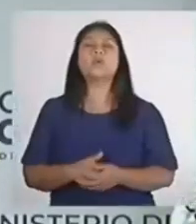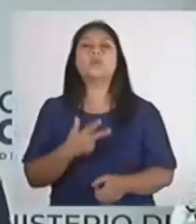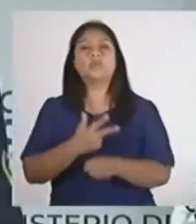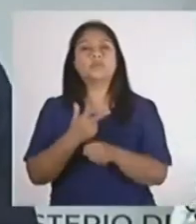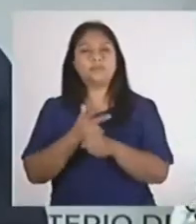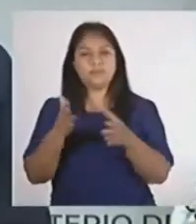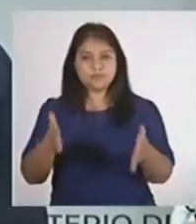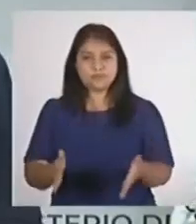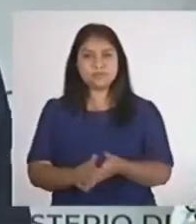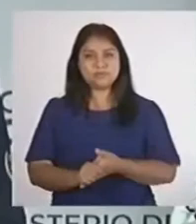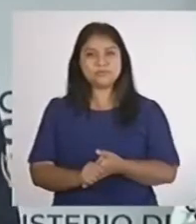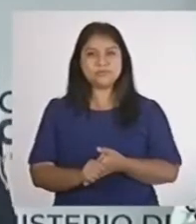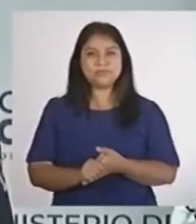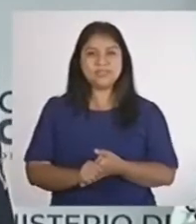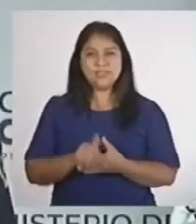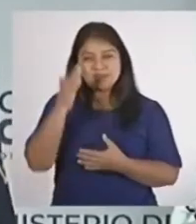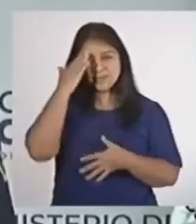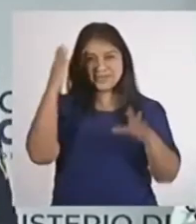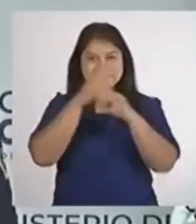Estimados conciudadanos,